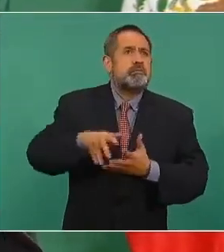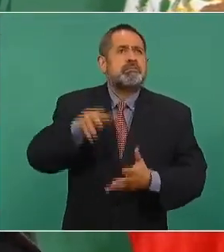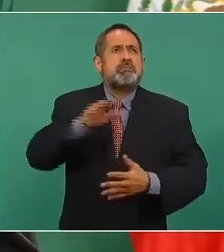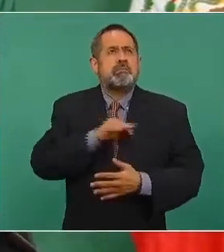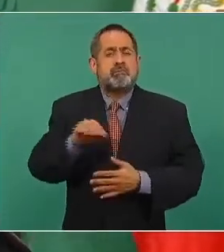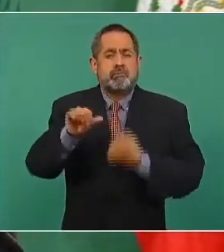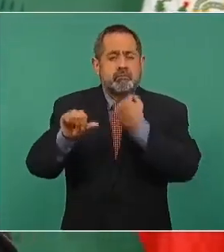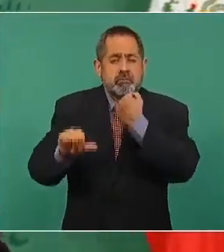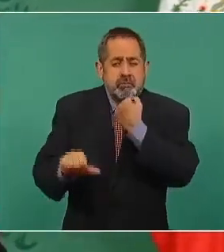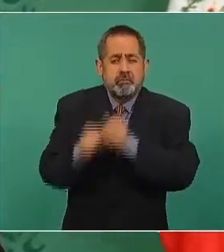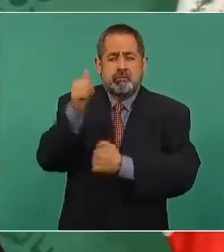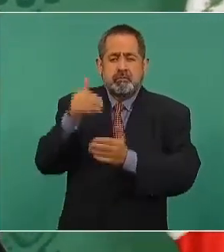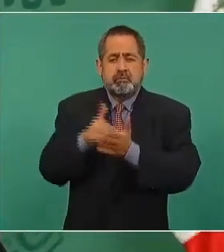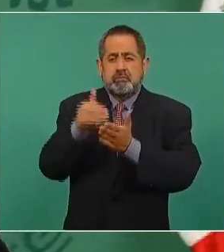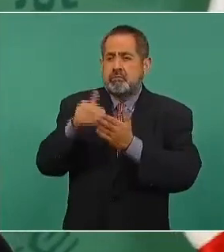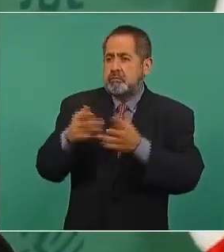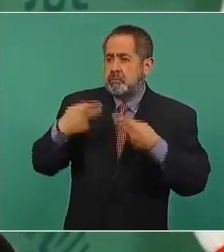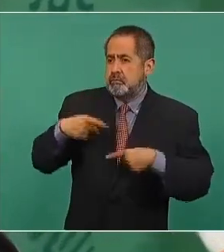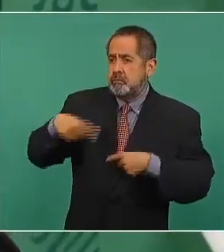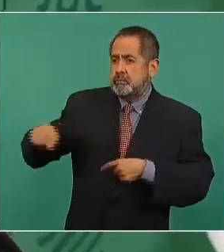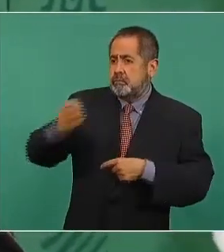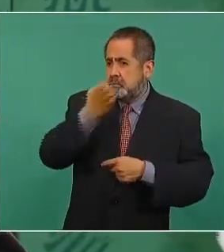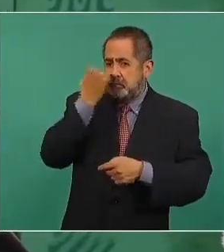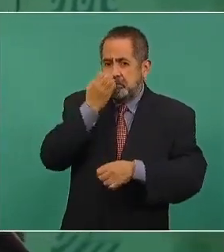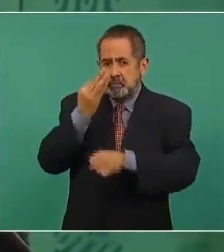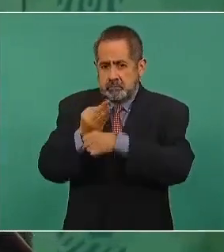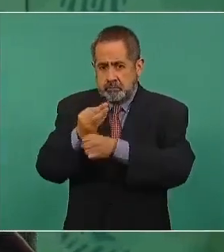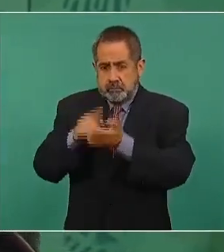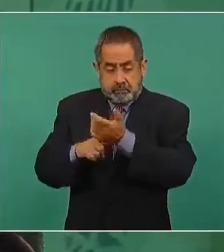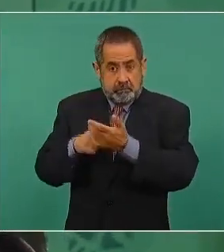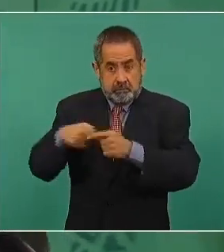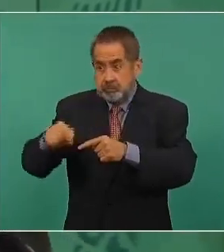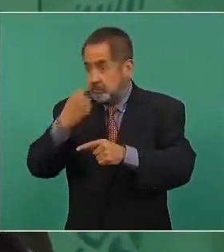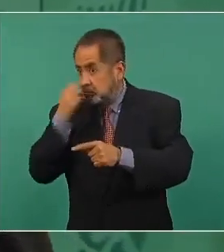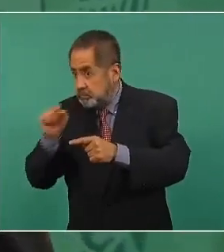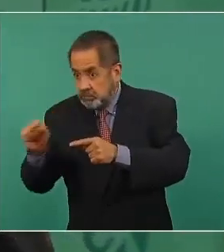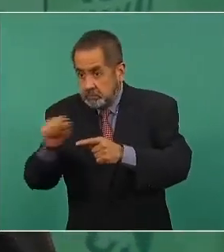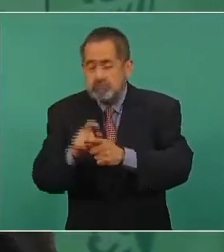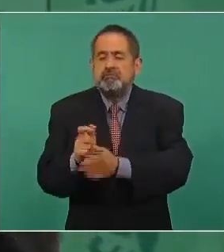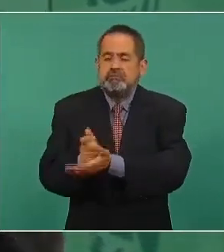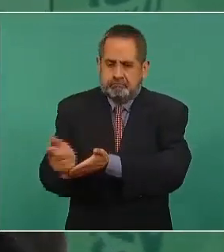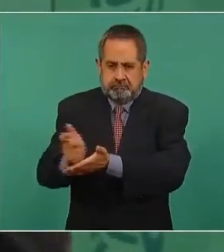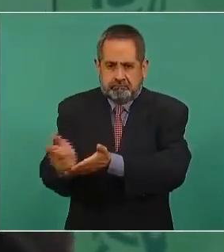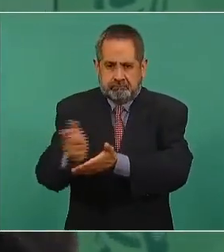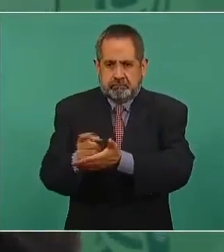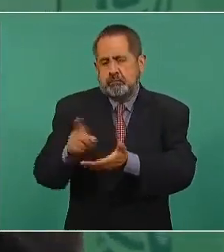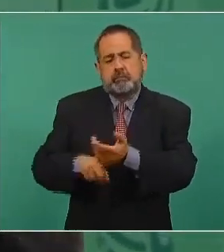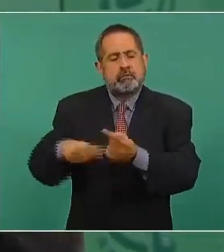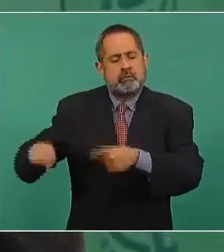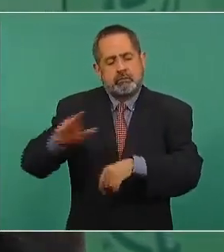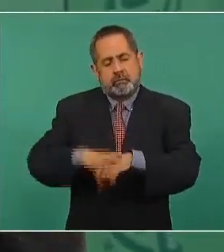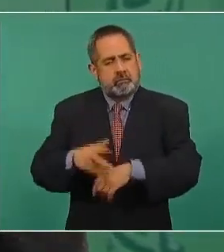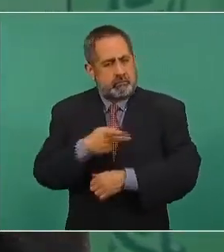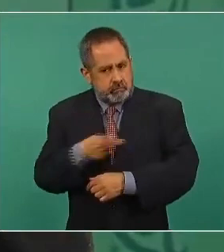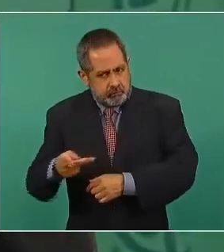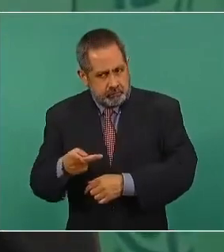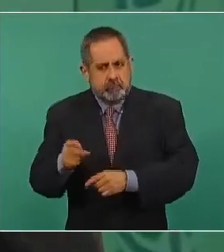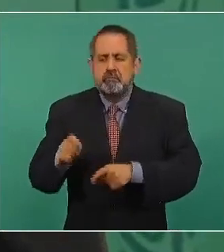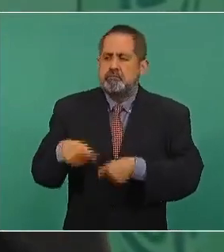11 millones de estudiantes de escasos recursos